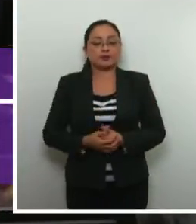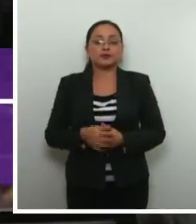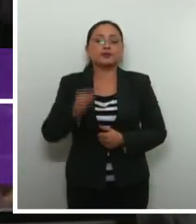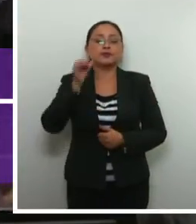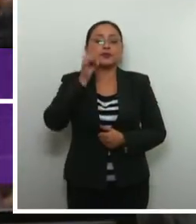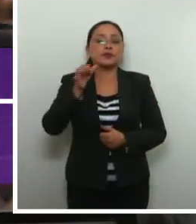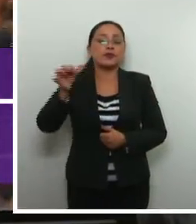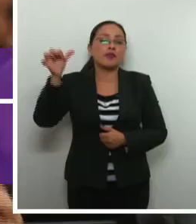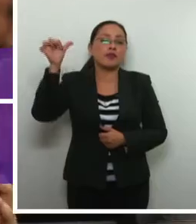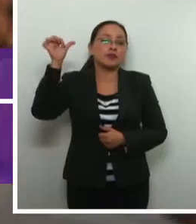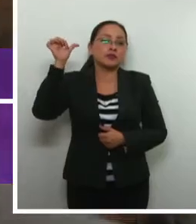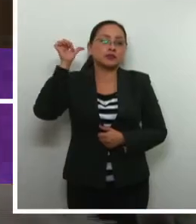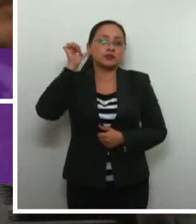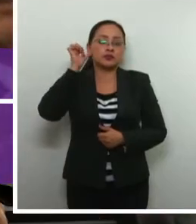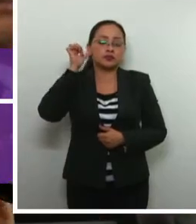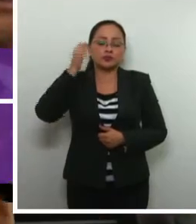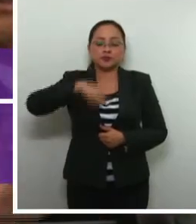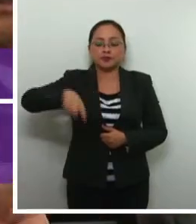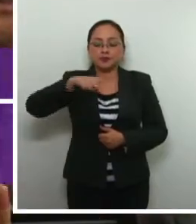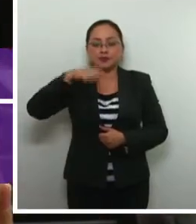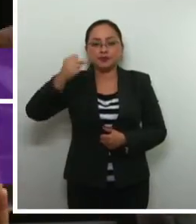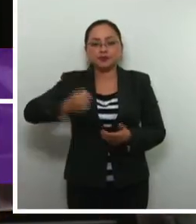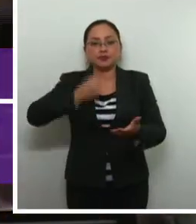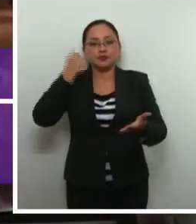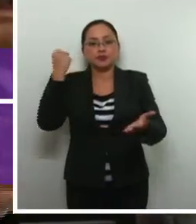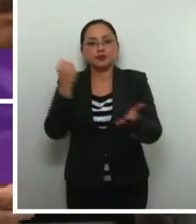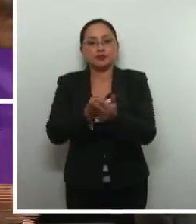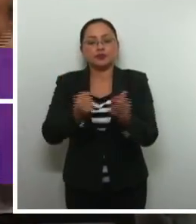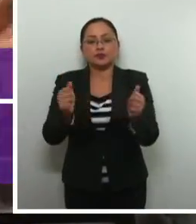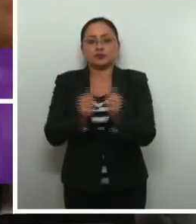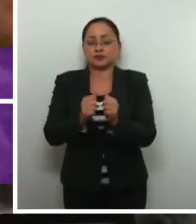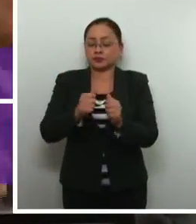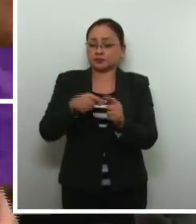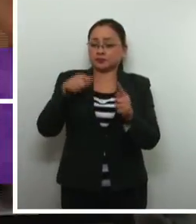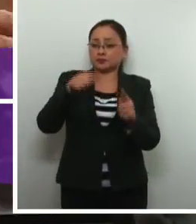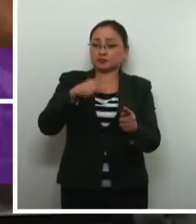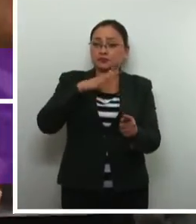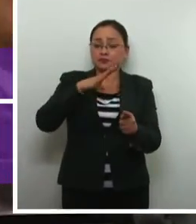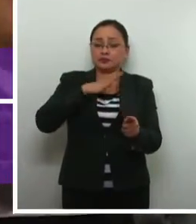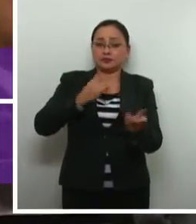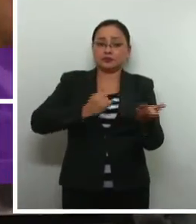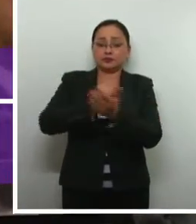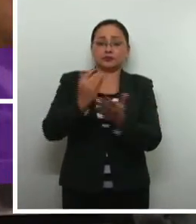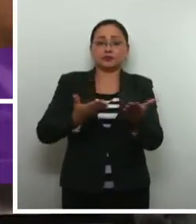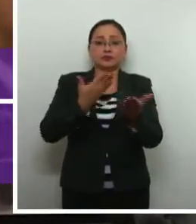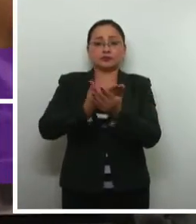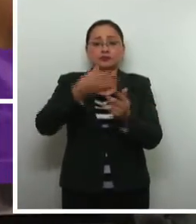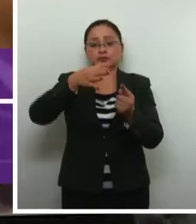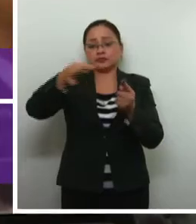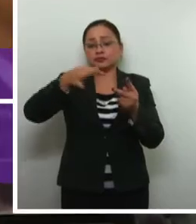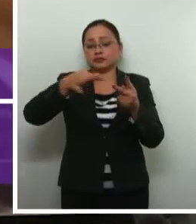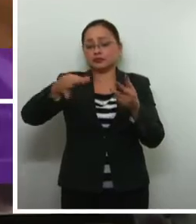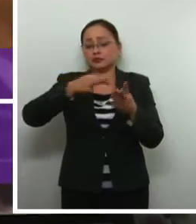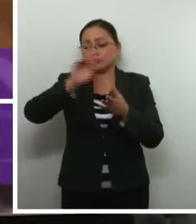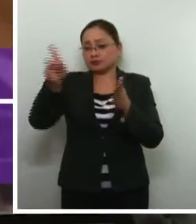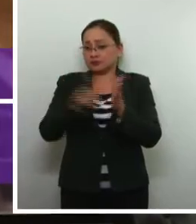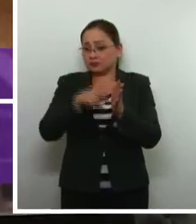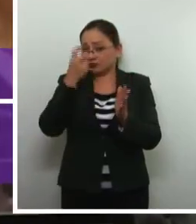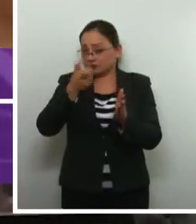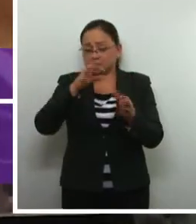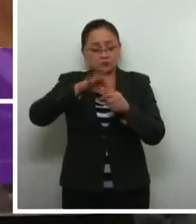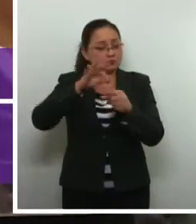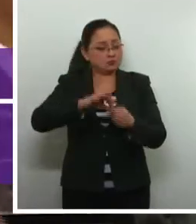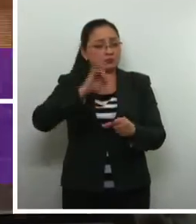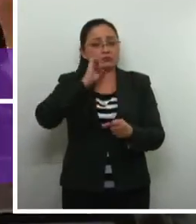Ayer se aprobó de manera general el dictamen, salvo las partes que fueron reservadas. En